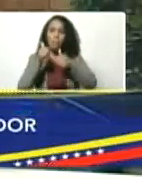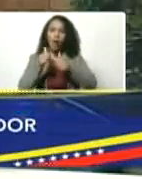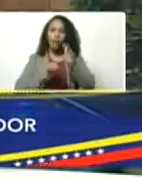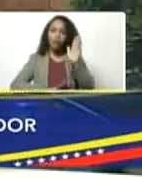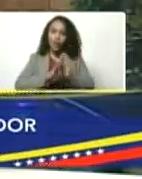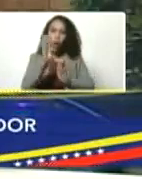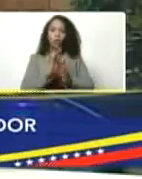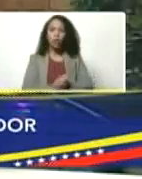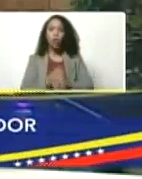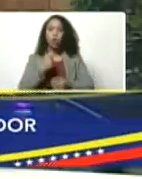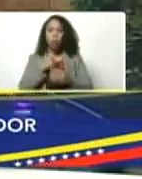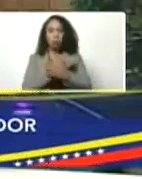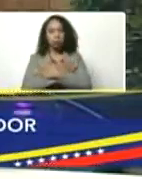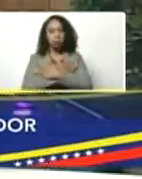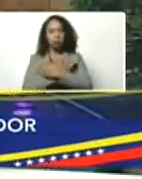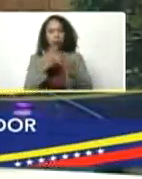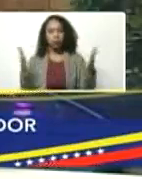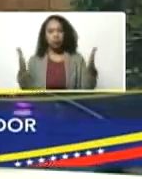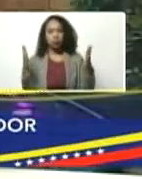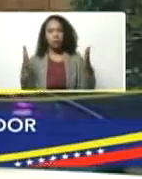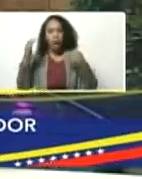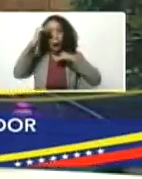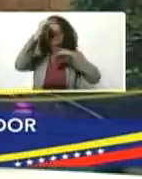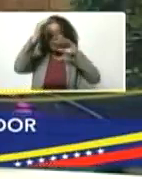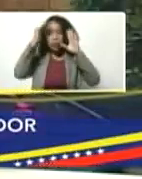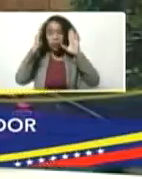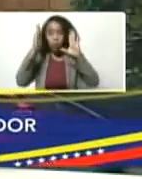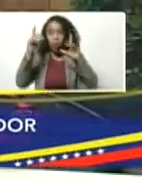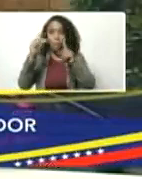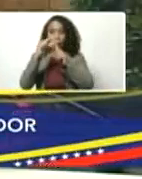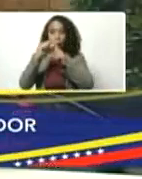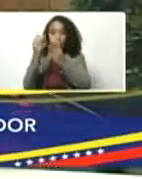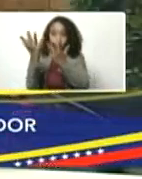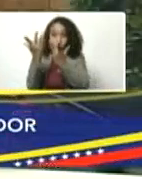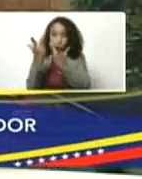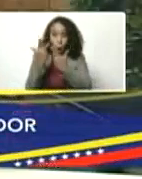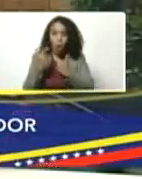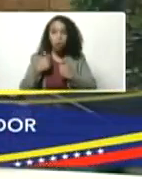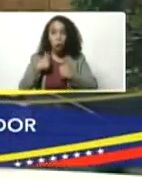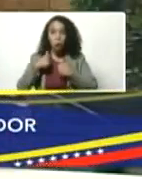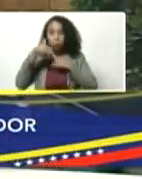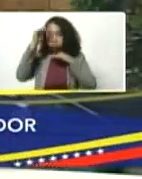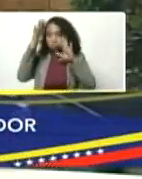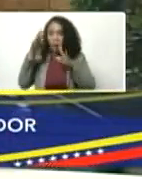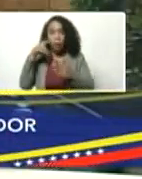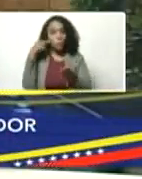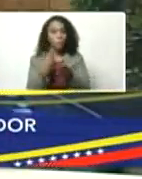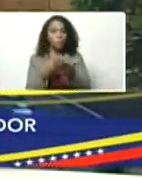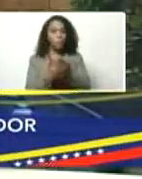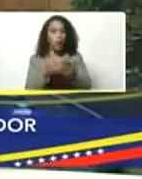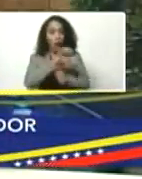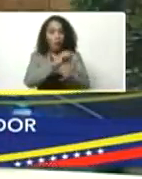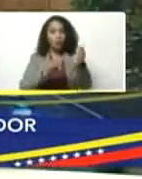Yo estoy abierto a escuchar y escucho mucho. Le consta a la vicepresidenta